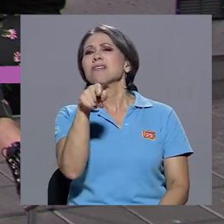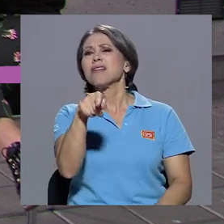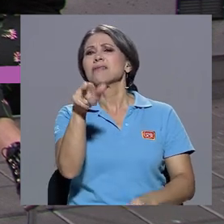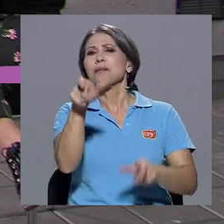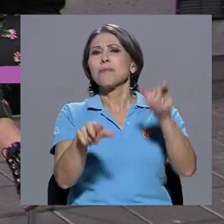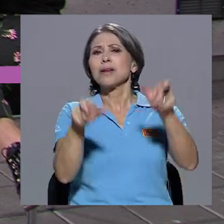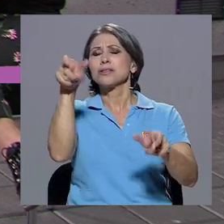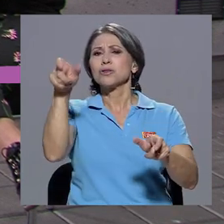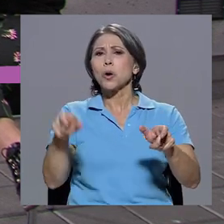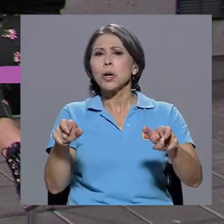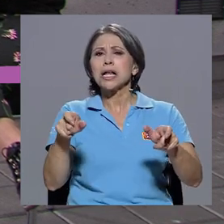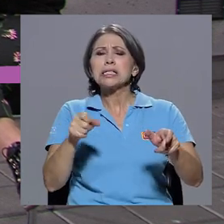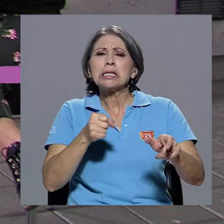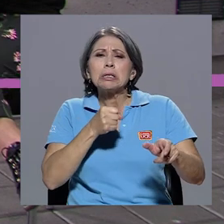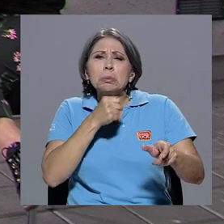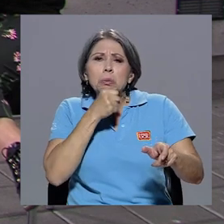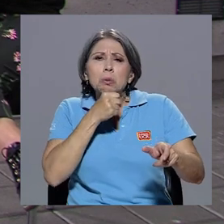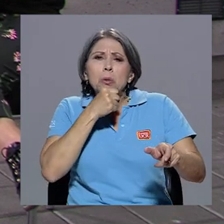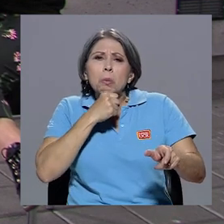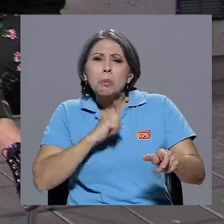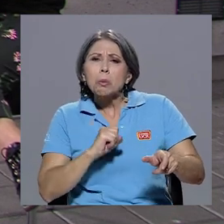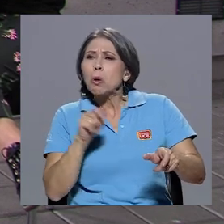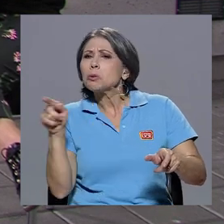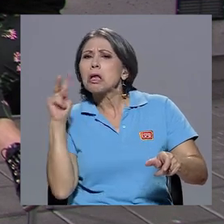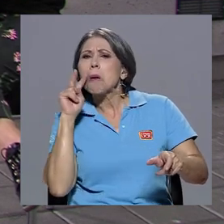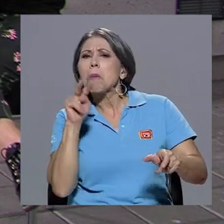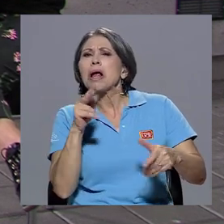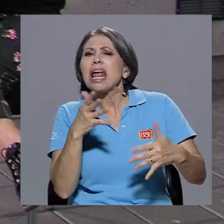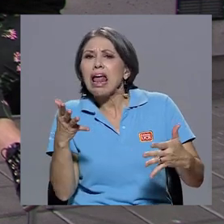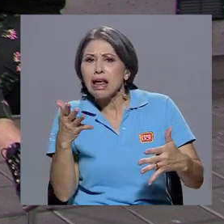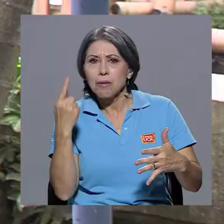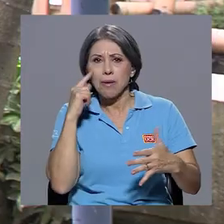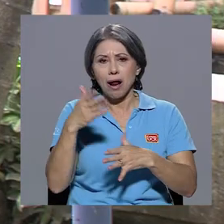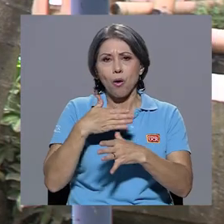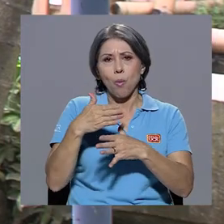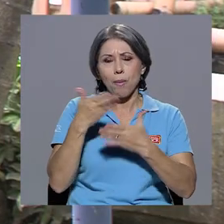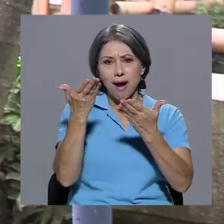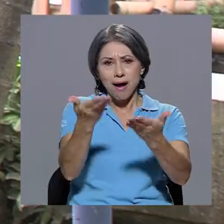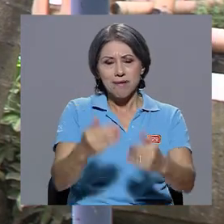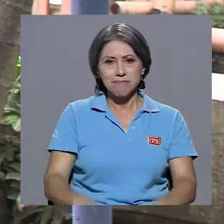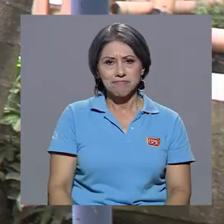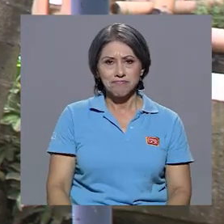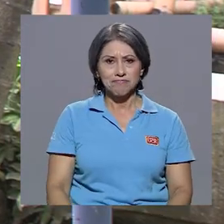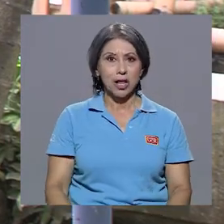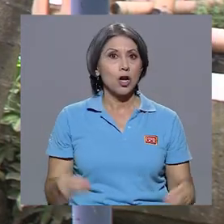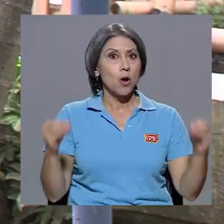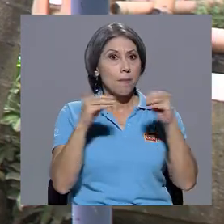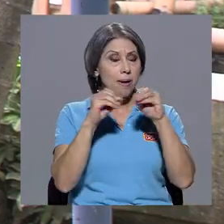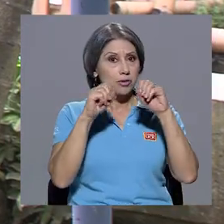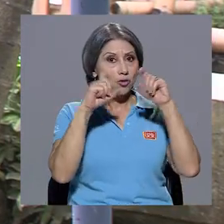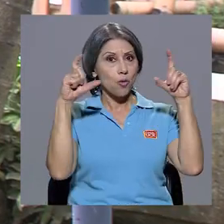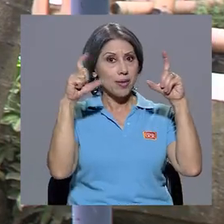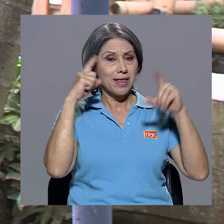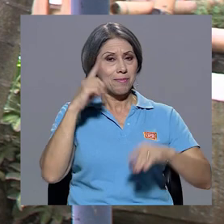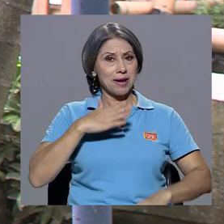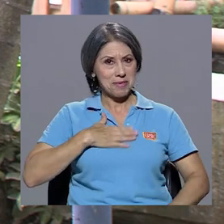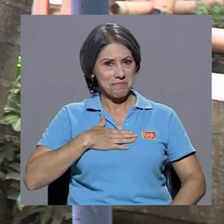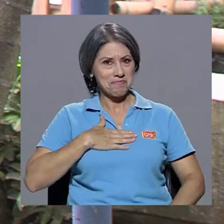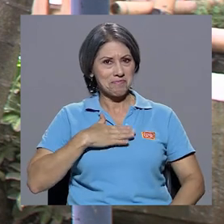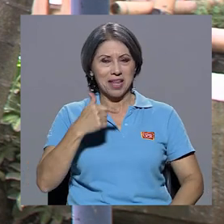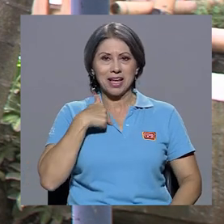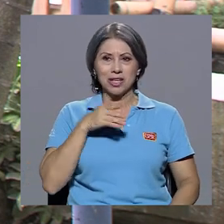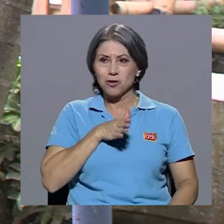personas súper longevas que podamos compartir. Lo más sorprendente para mí, por lo menos al visitar a